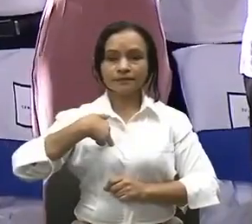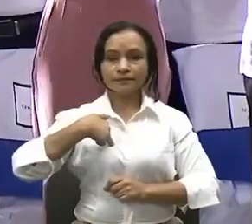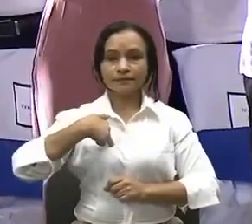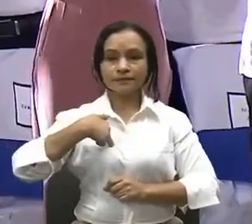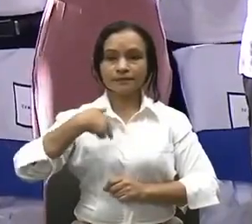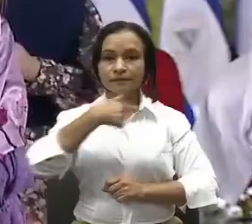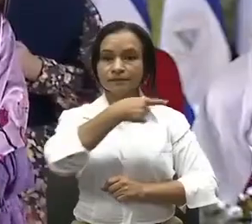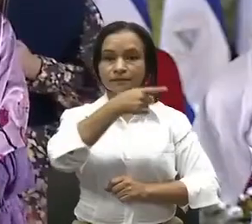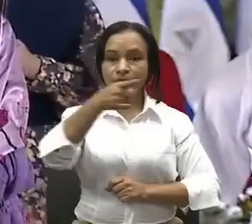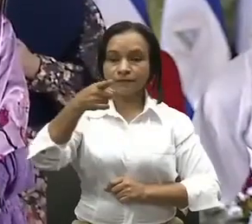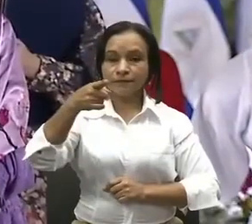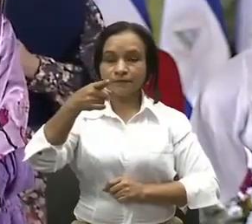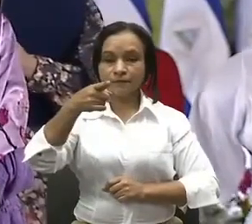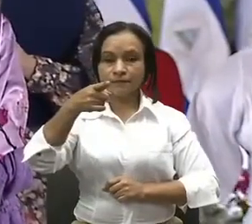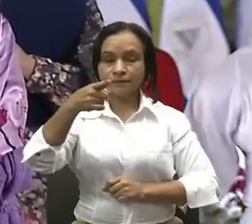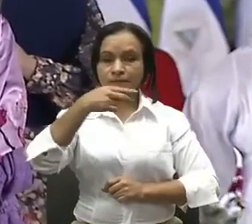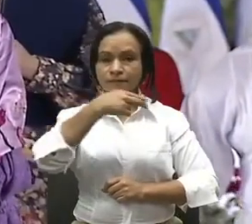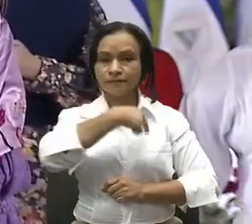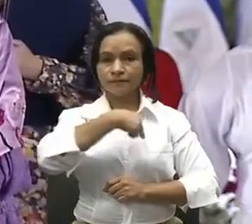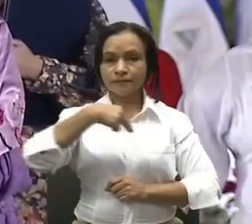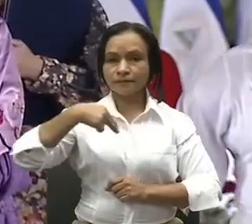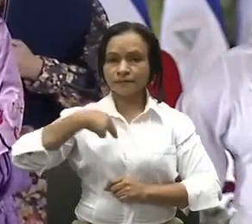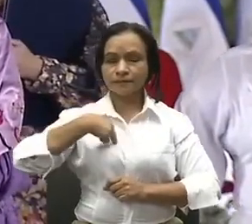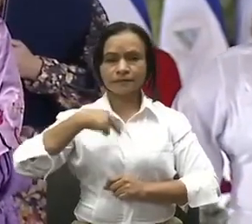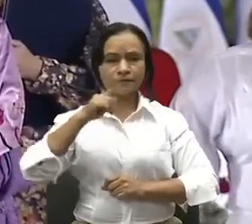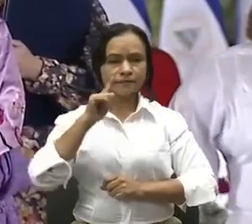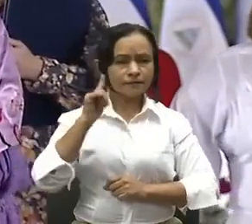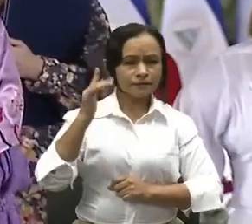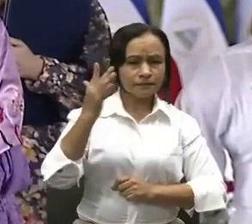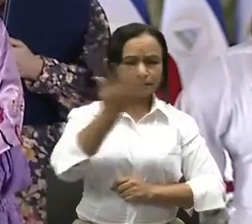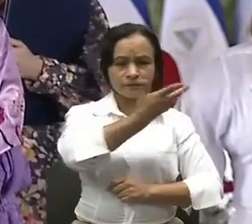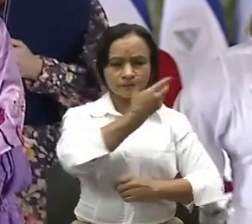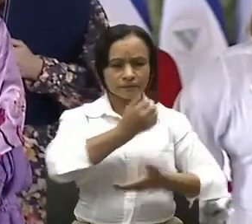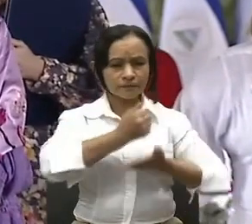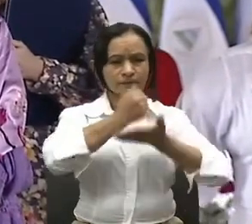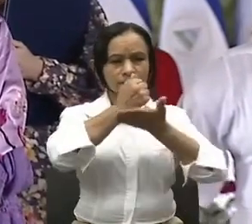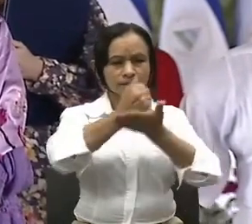a prestarle todas las fuerzas